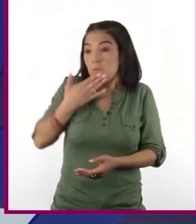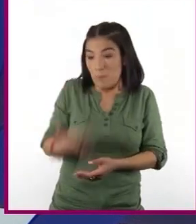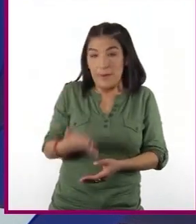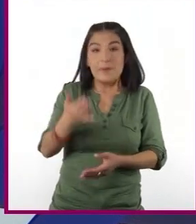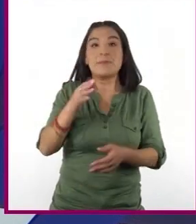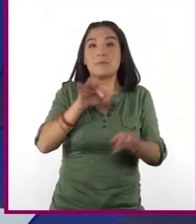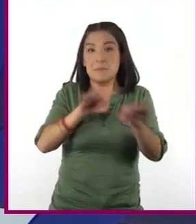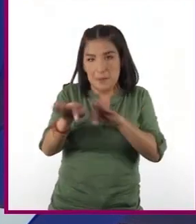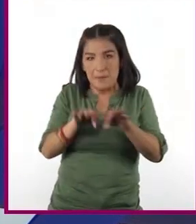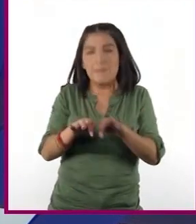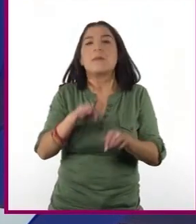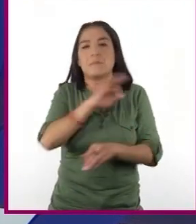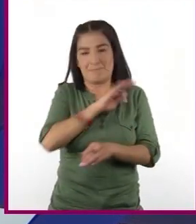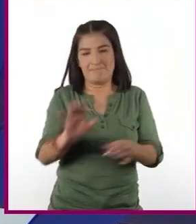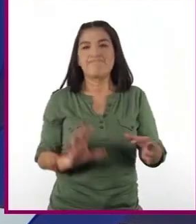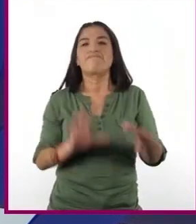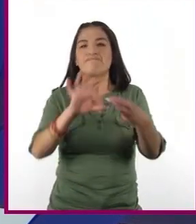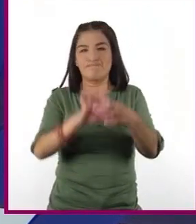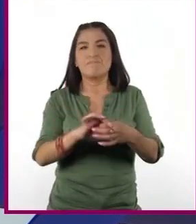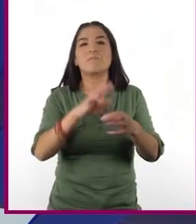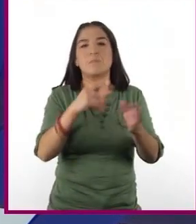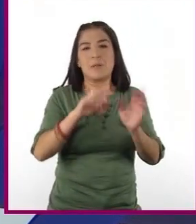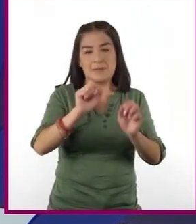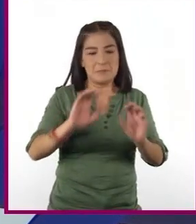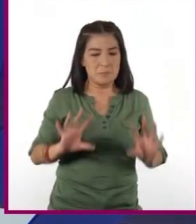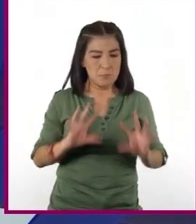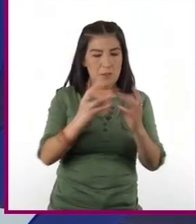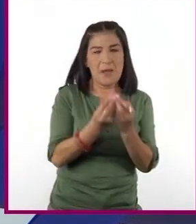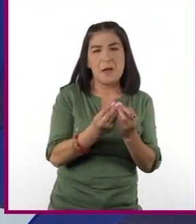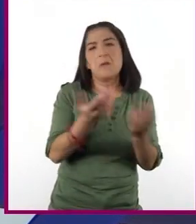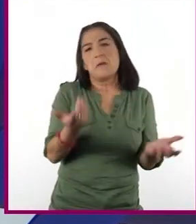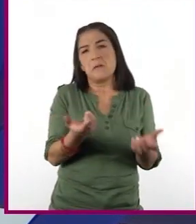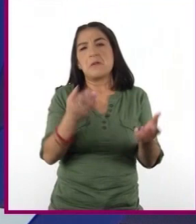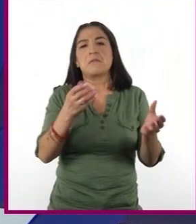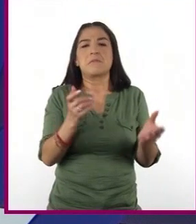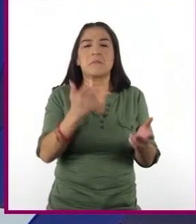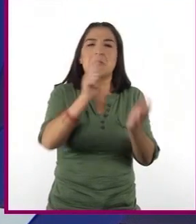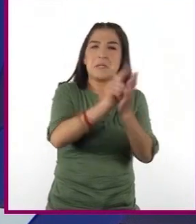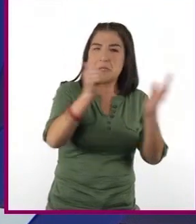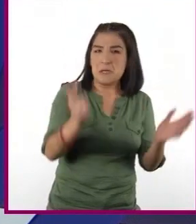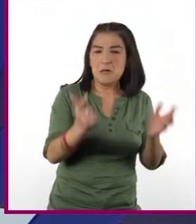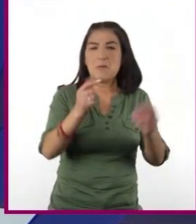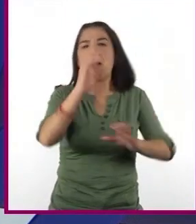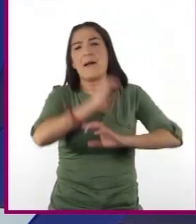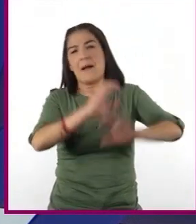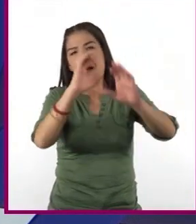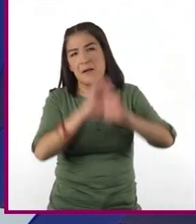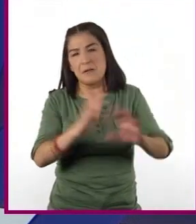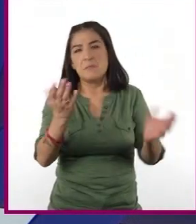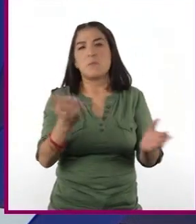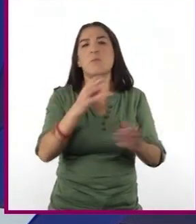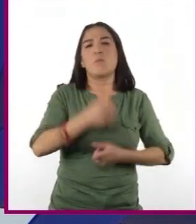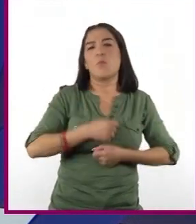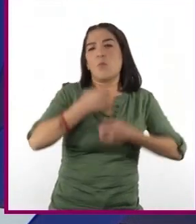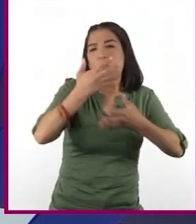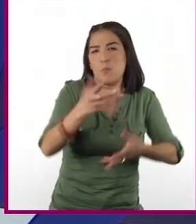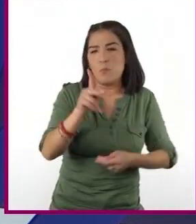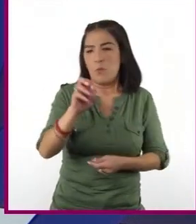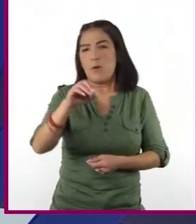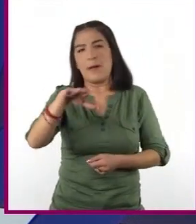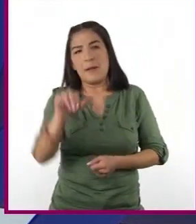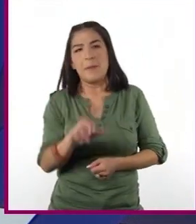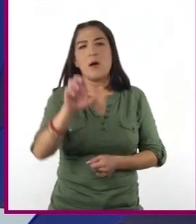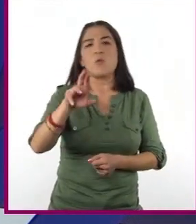podemos encontrar obras de gran calidad, reunidas en una colección, ya sea libros, canciones, poemas,